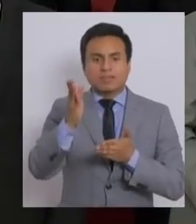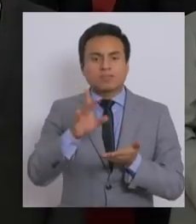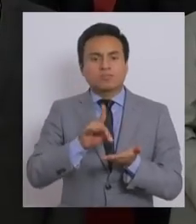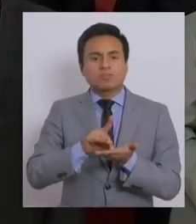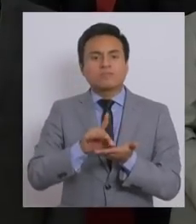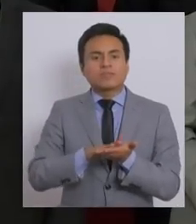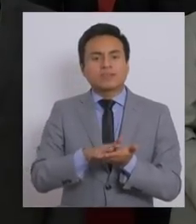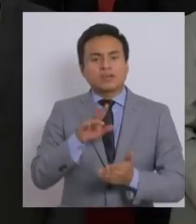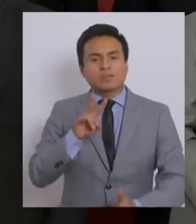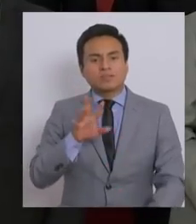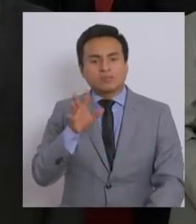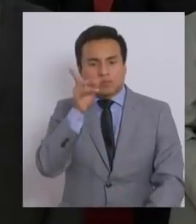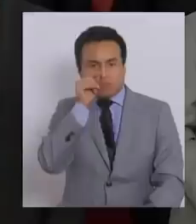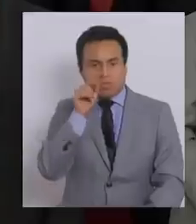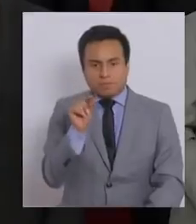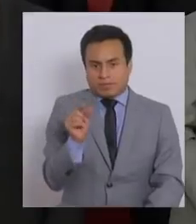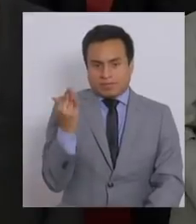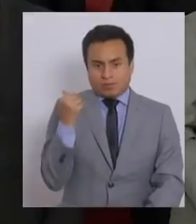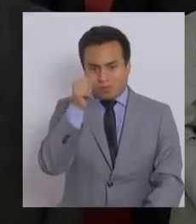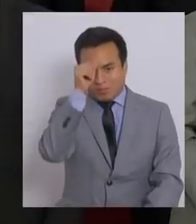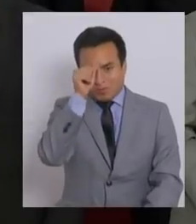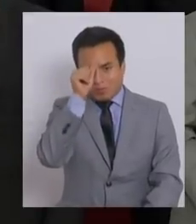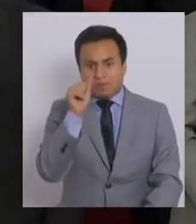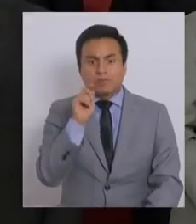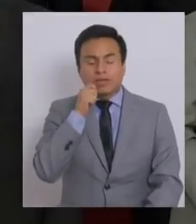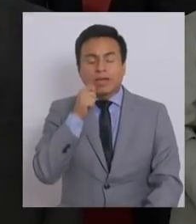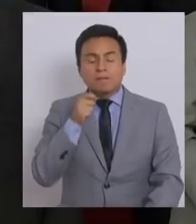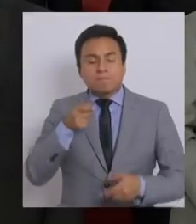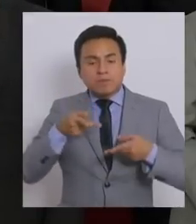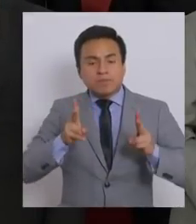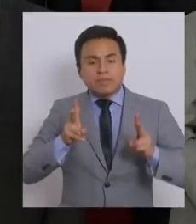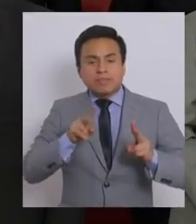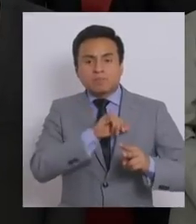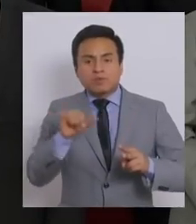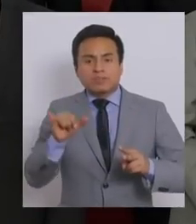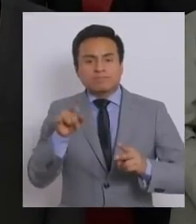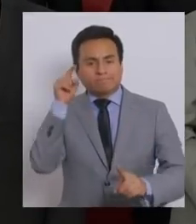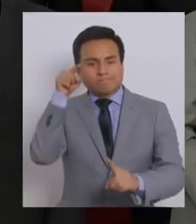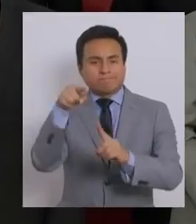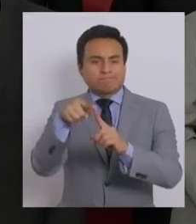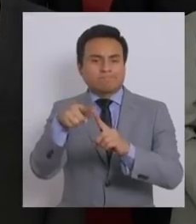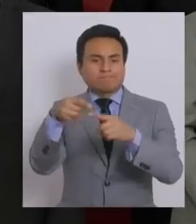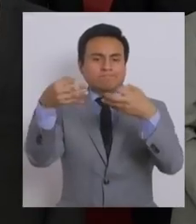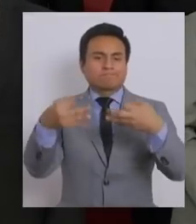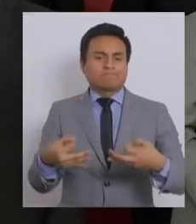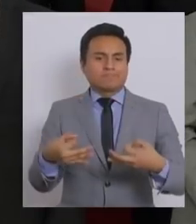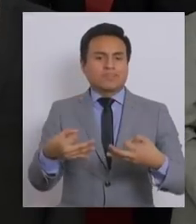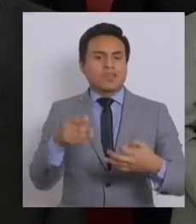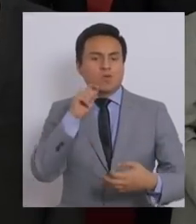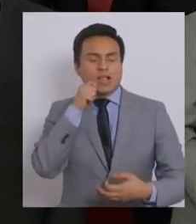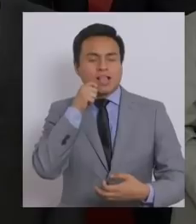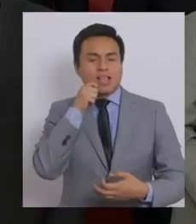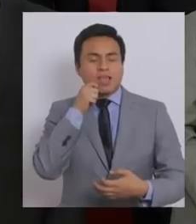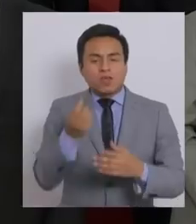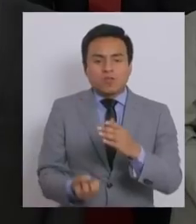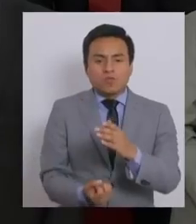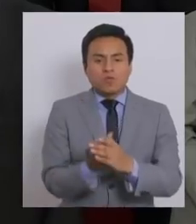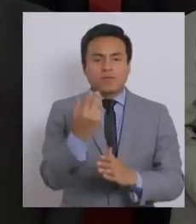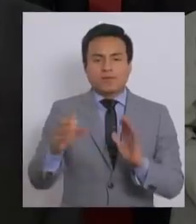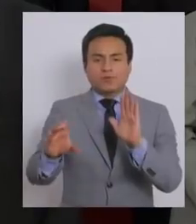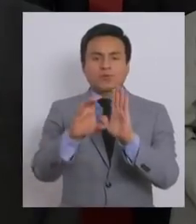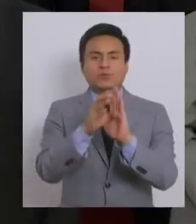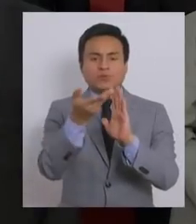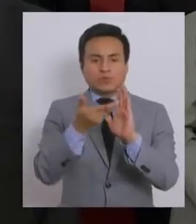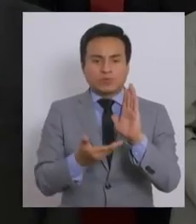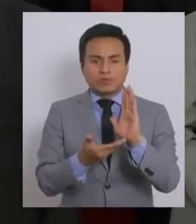domingo 25 de octubre recién pasado, nos permita llegar a un puerto de destino, es decir, una nueva constitución